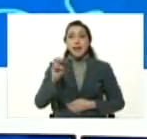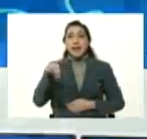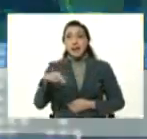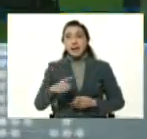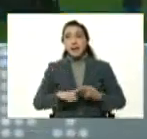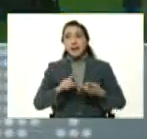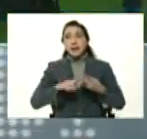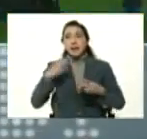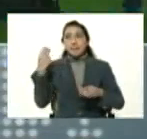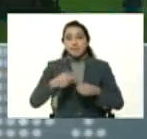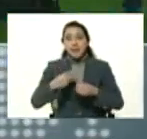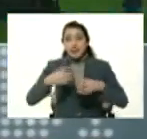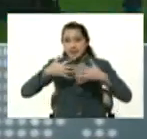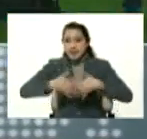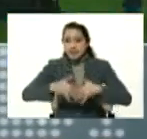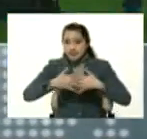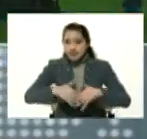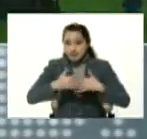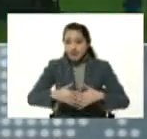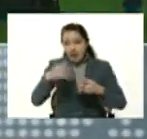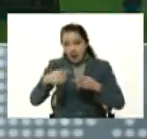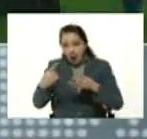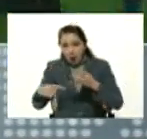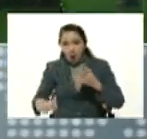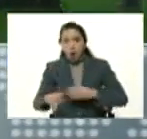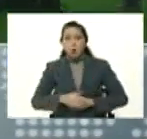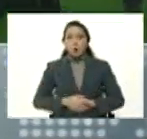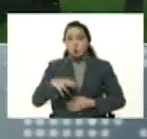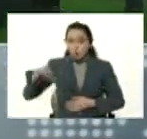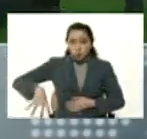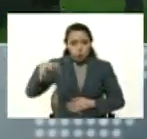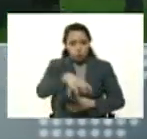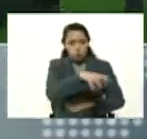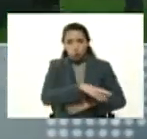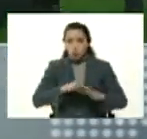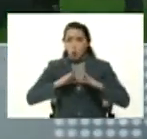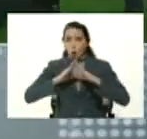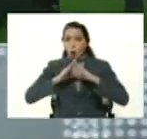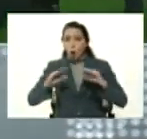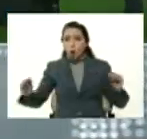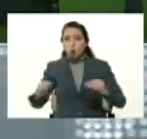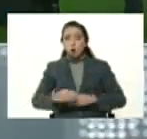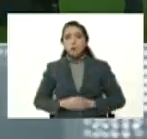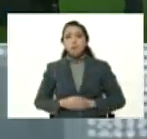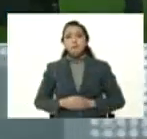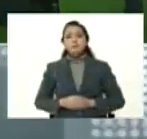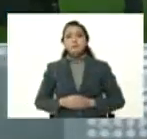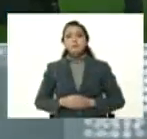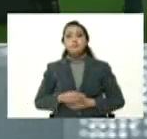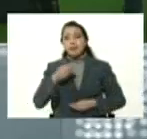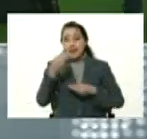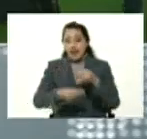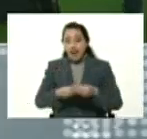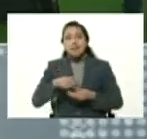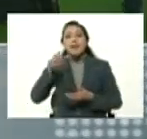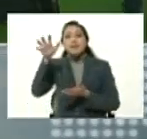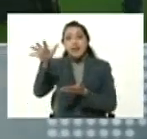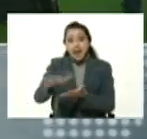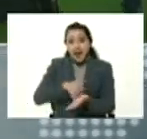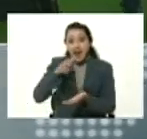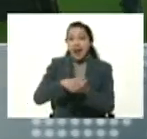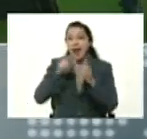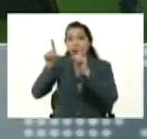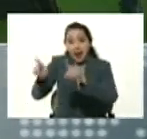PDVSA, los entes del Estado y todo el sector agroindustrial